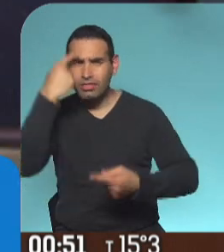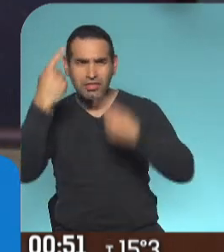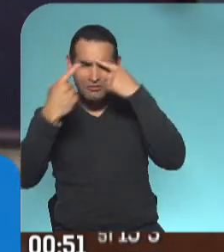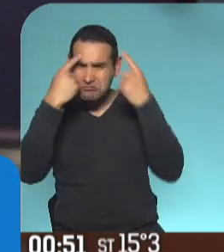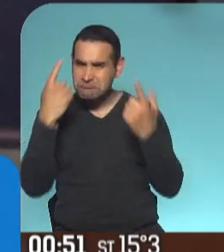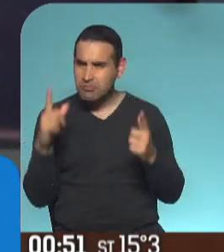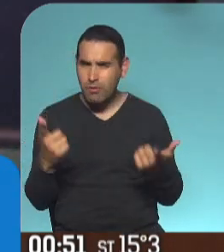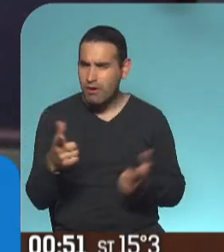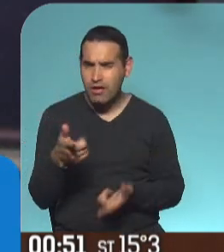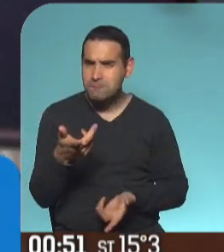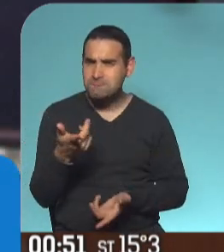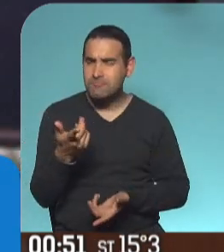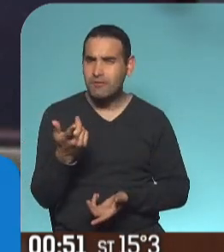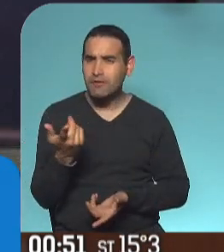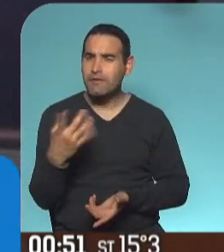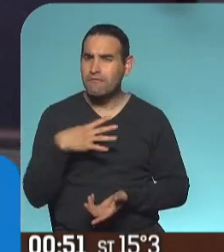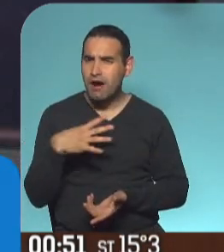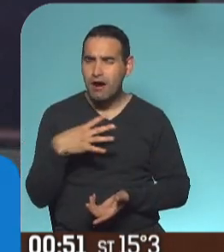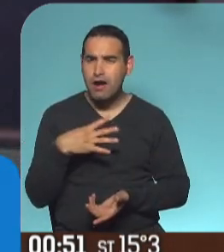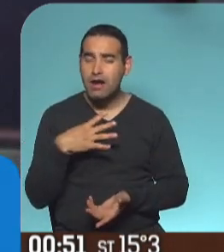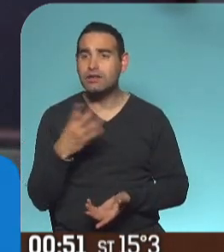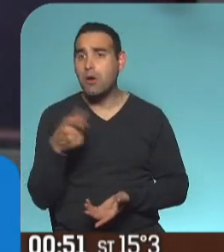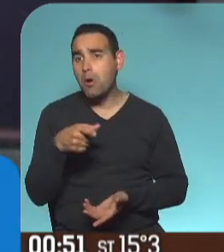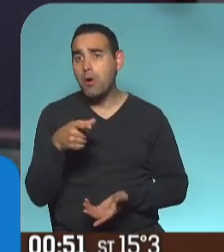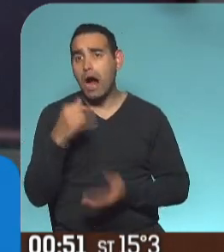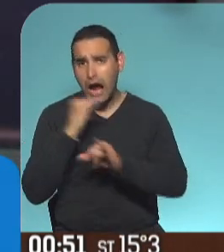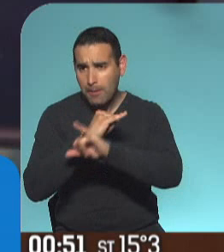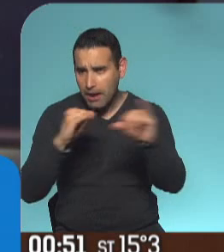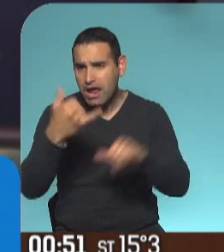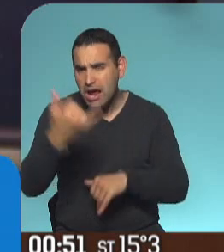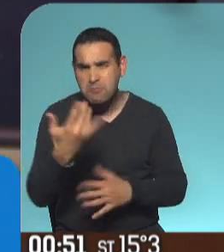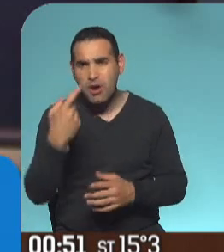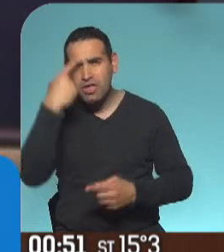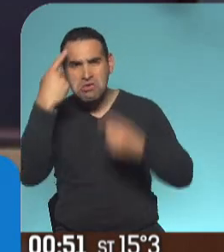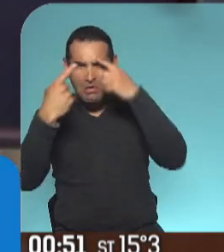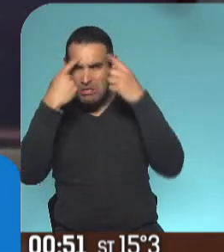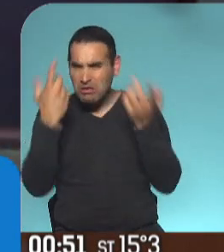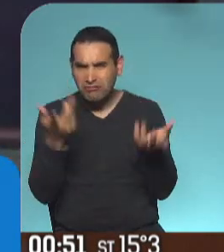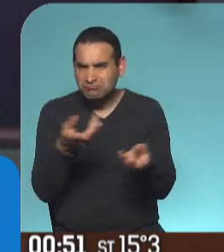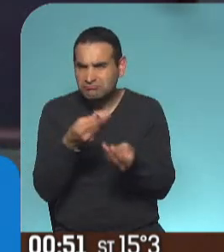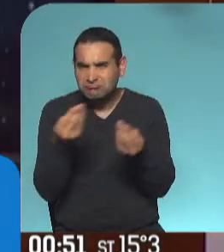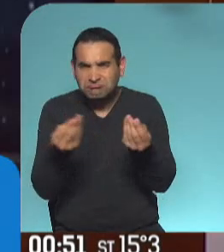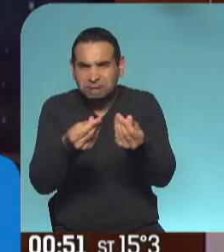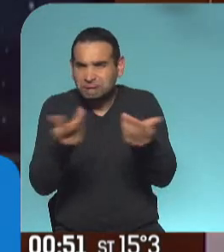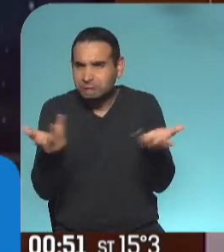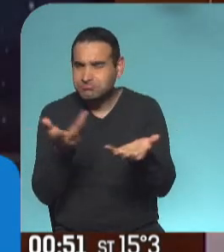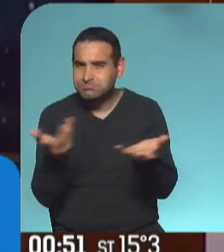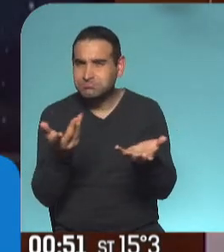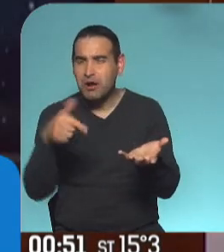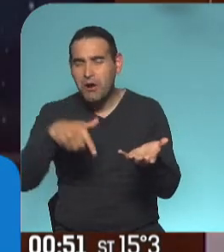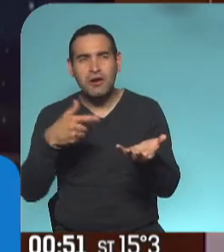lo repetimos o por lo menos las que hay quedan diluidas en una en otra cosa estamos discutiendo